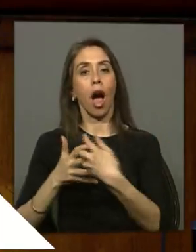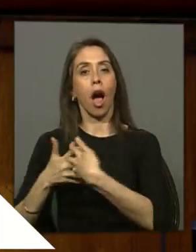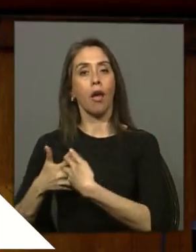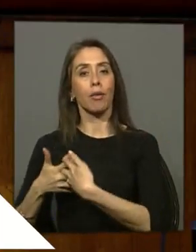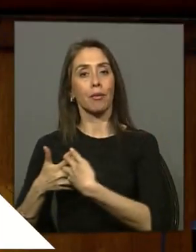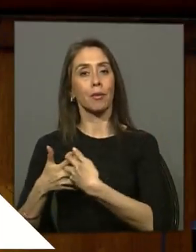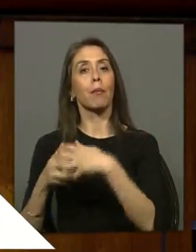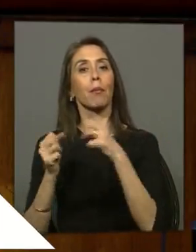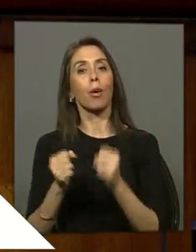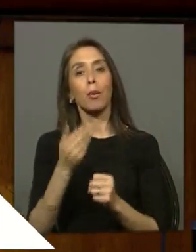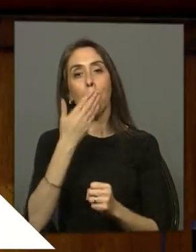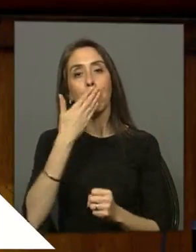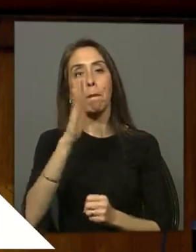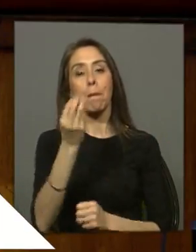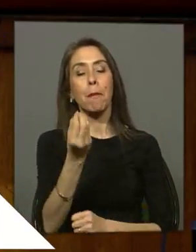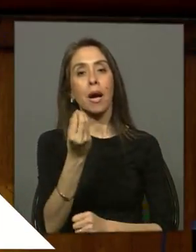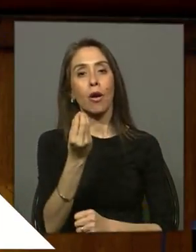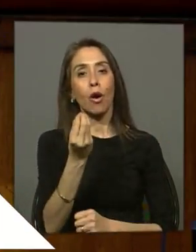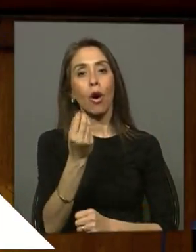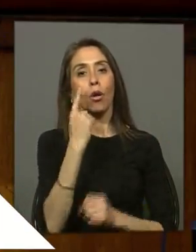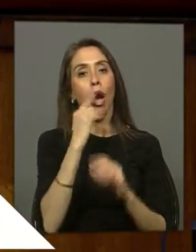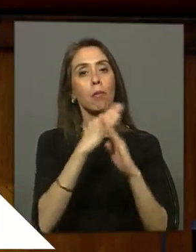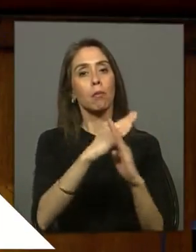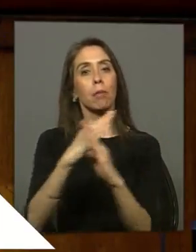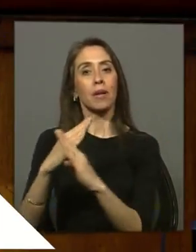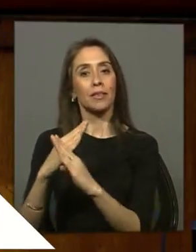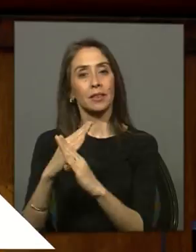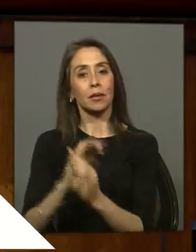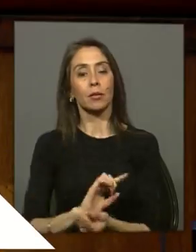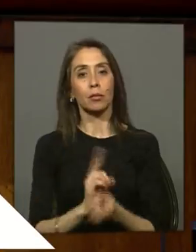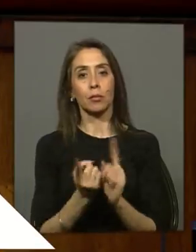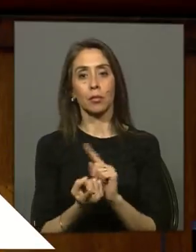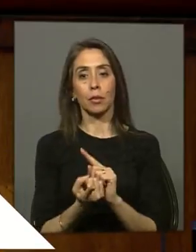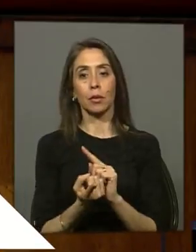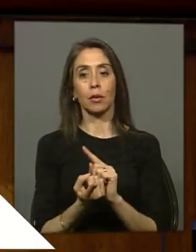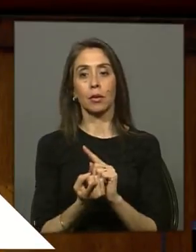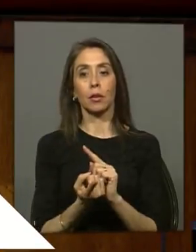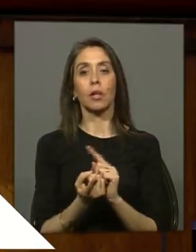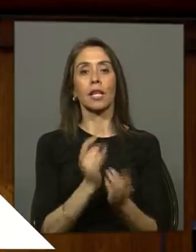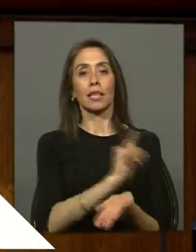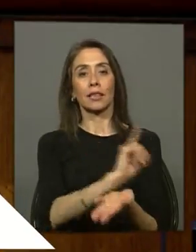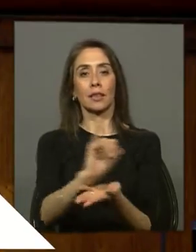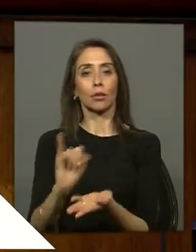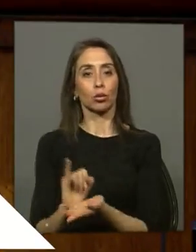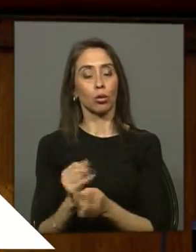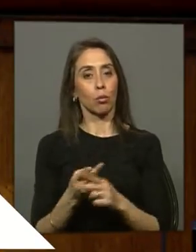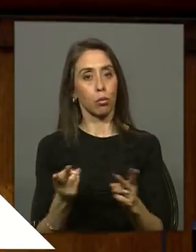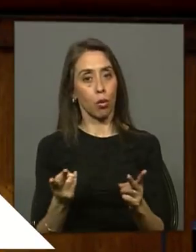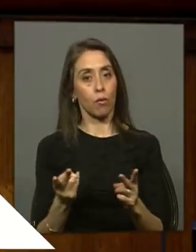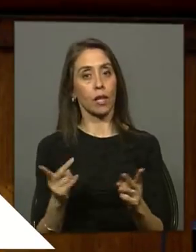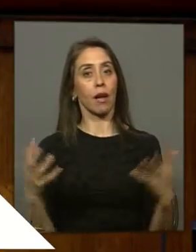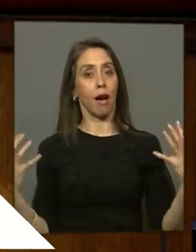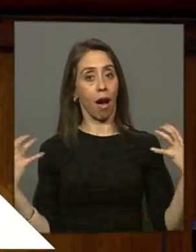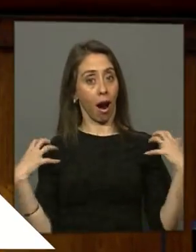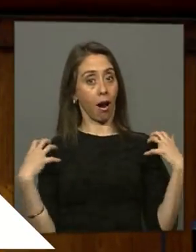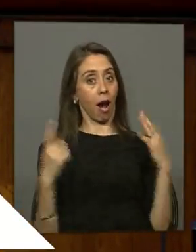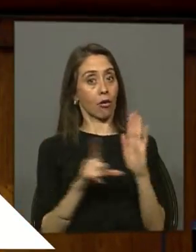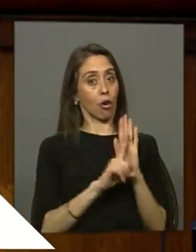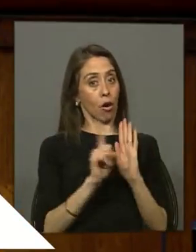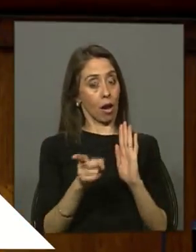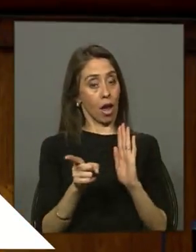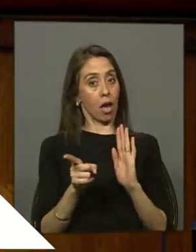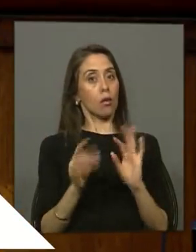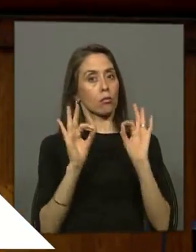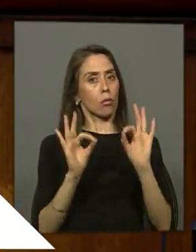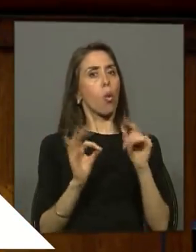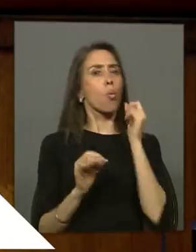manera tal que pueda mejorar sustantivamente su rol preventivo lo que se traduce en que nuestros órganos públicos con competencia en la materia estén nítidamente